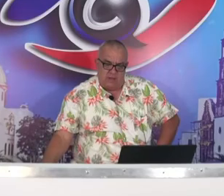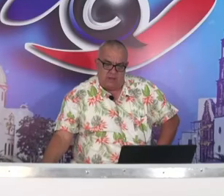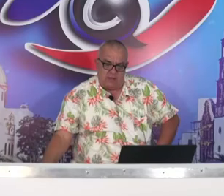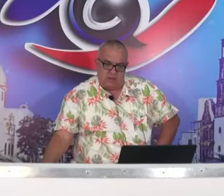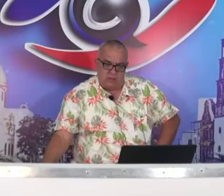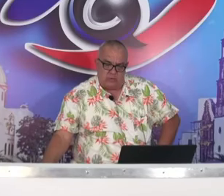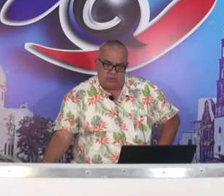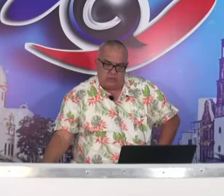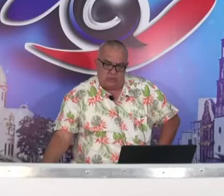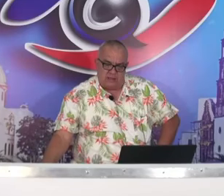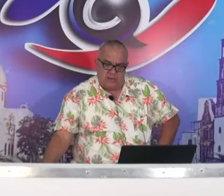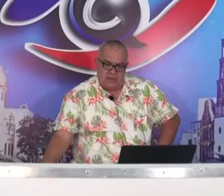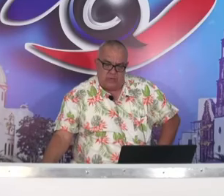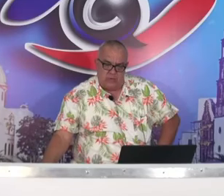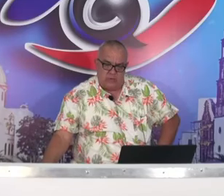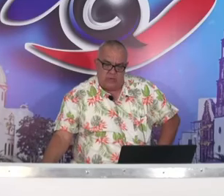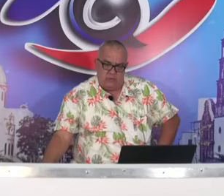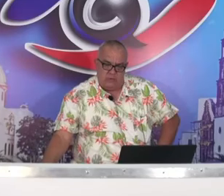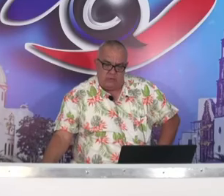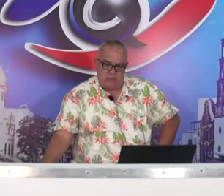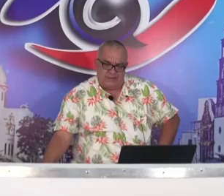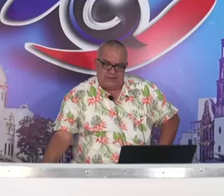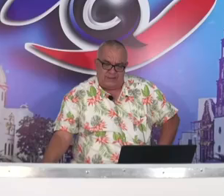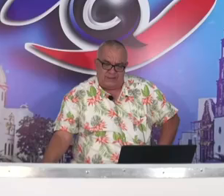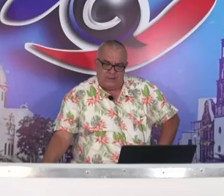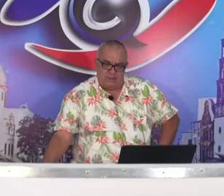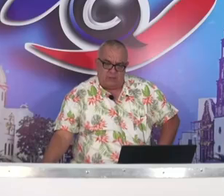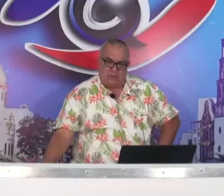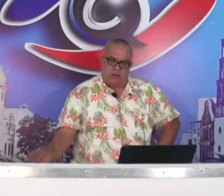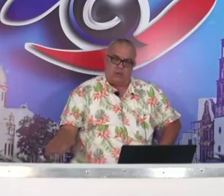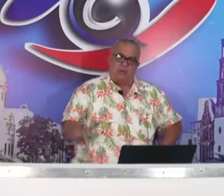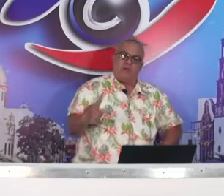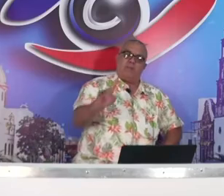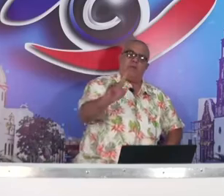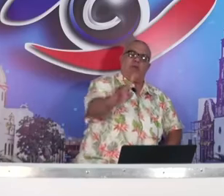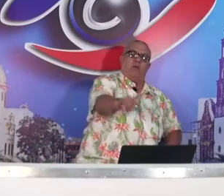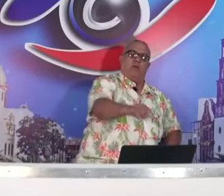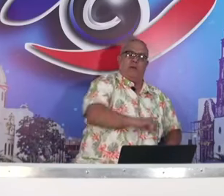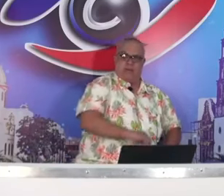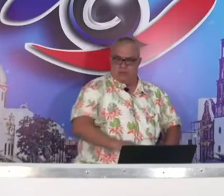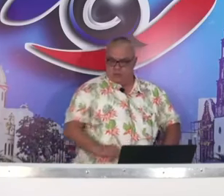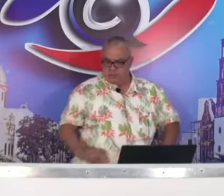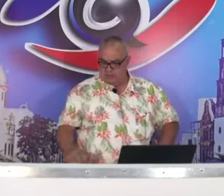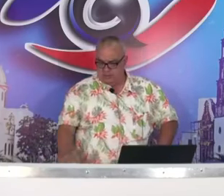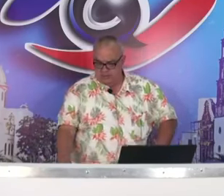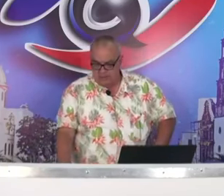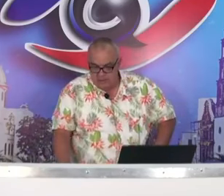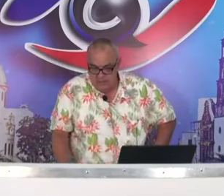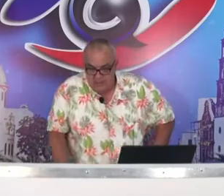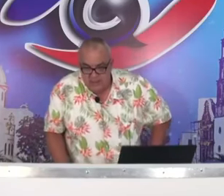Caudillo, Gerardo, pero entonces, ¿por qué no tiene fuero si sigue siendo diputado? Te voy a decir por qué no, Fernando.